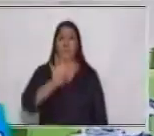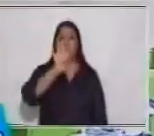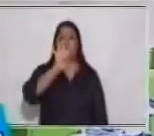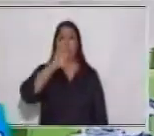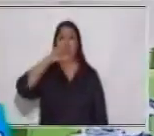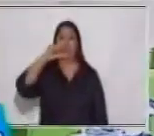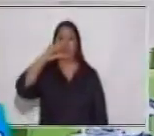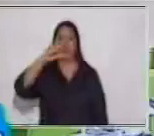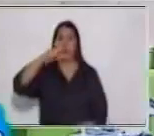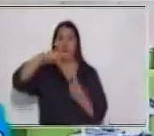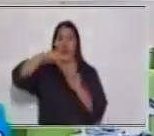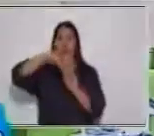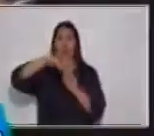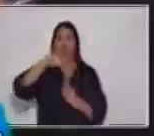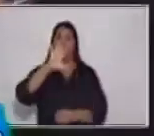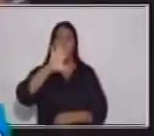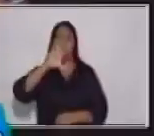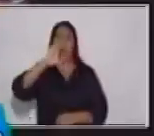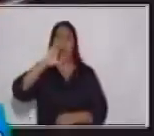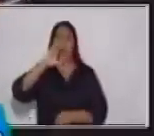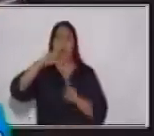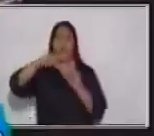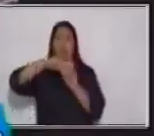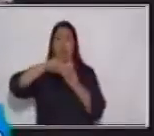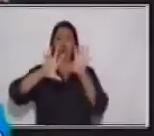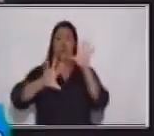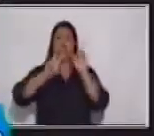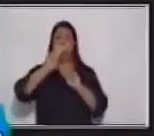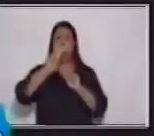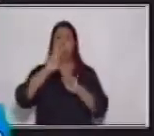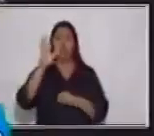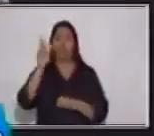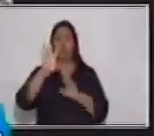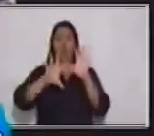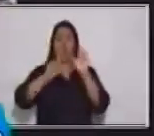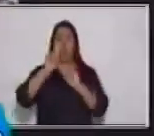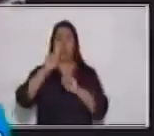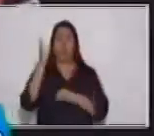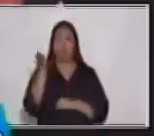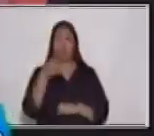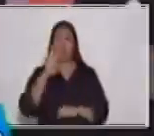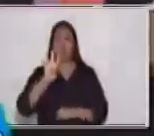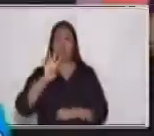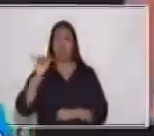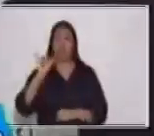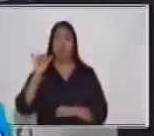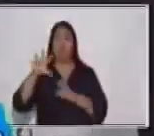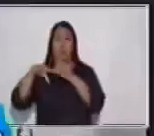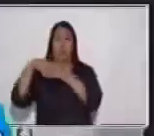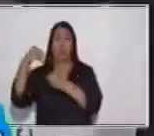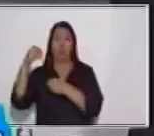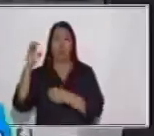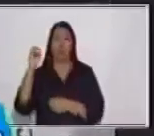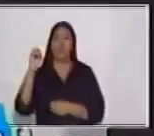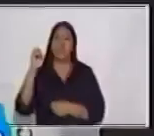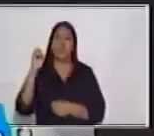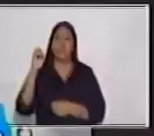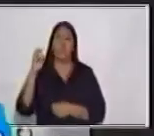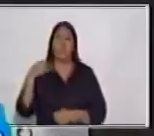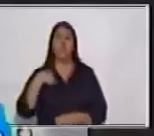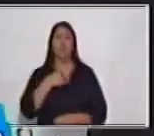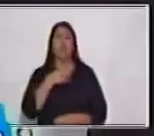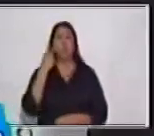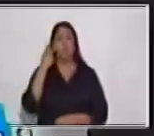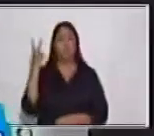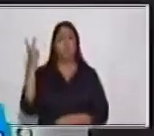...4C... más 5C... más 11 cuartos... igual a 0. Nosotros nos damos cuenta en esta otra